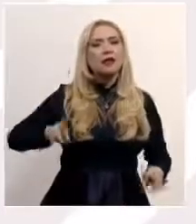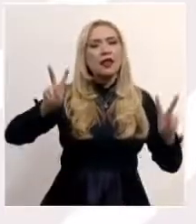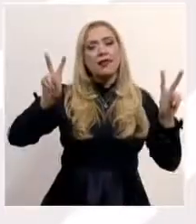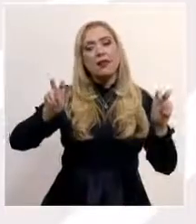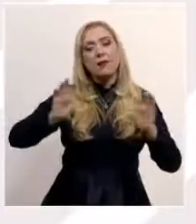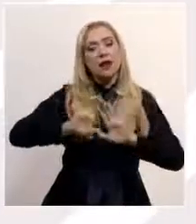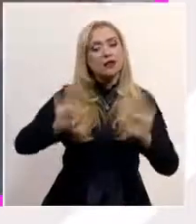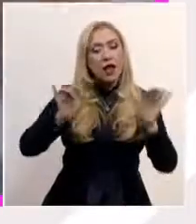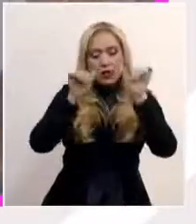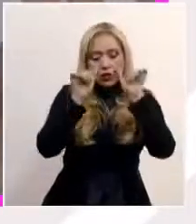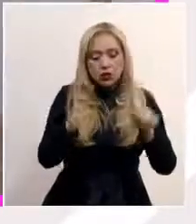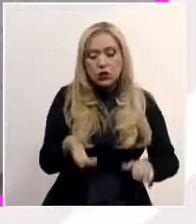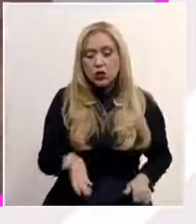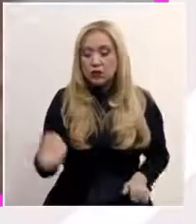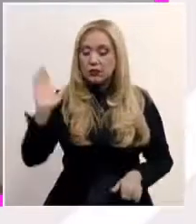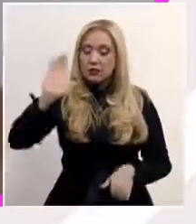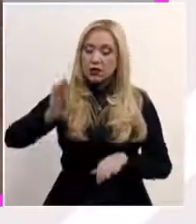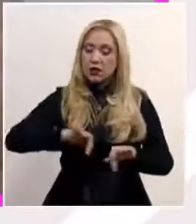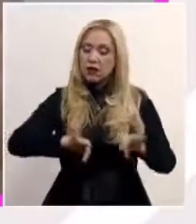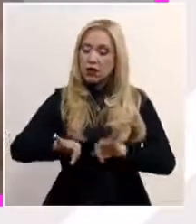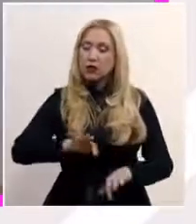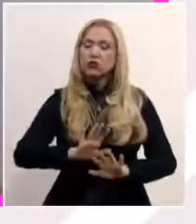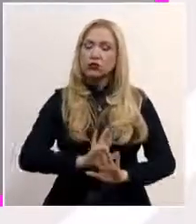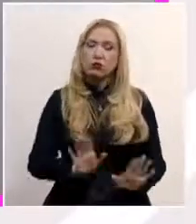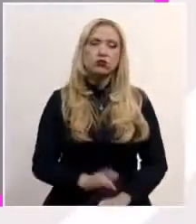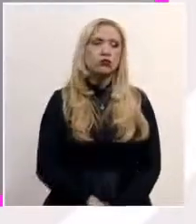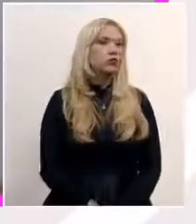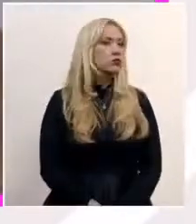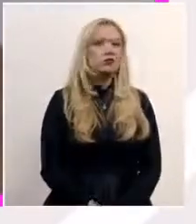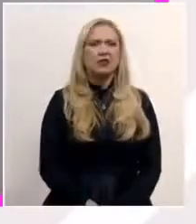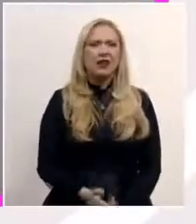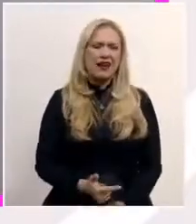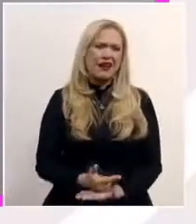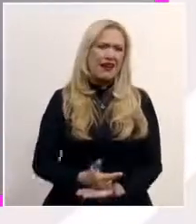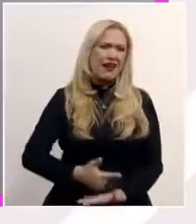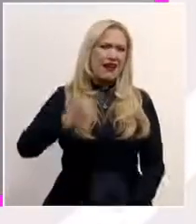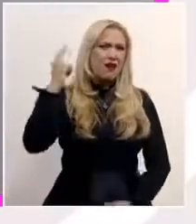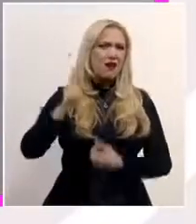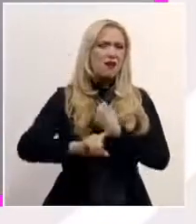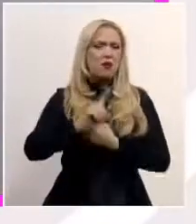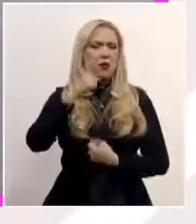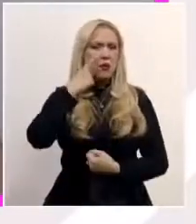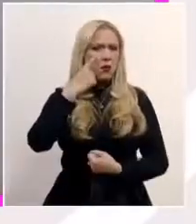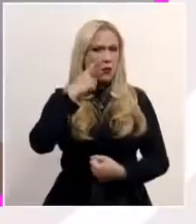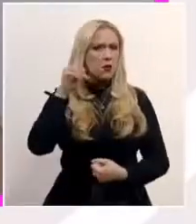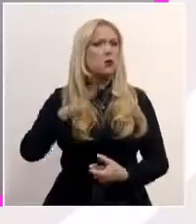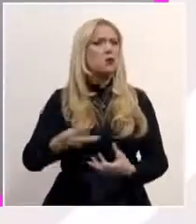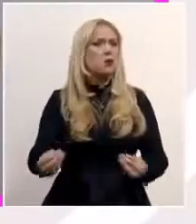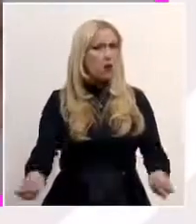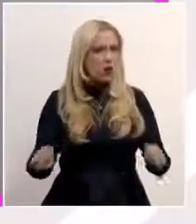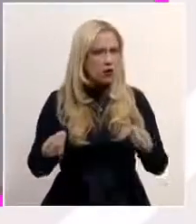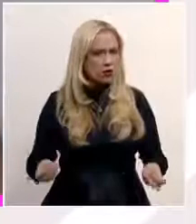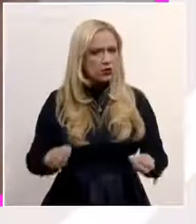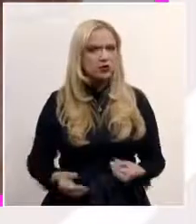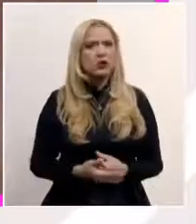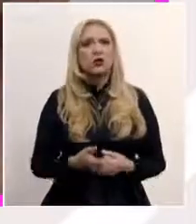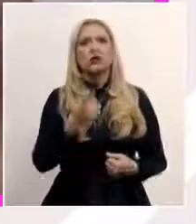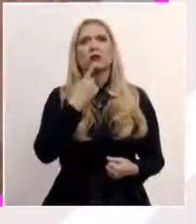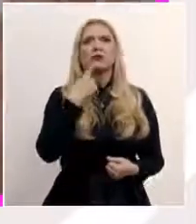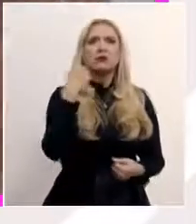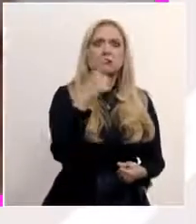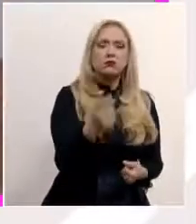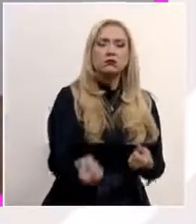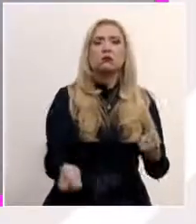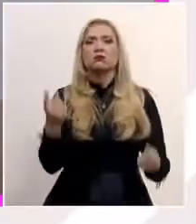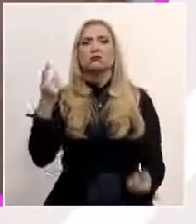despido, o sea, esto es una problemática mucho más grave y más común de lo que creemos. O sea, se denuncian y